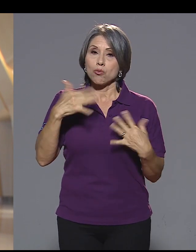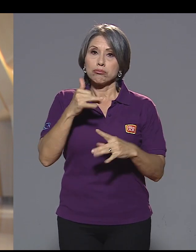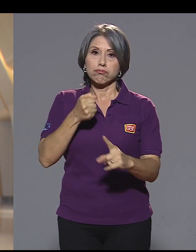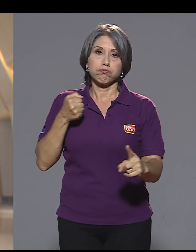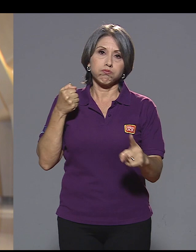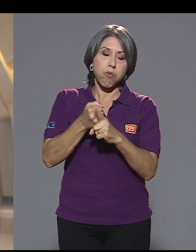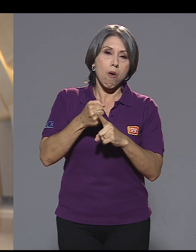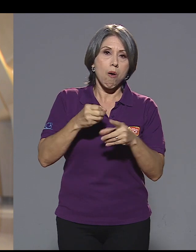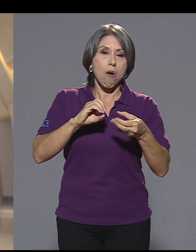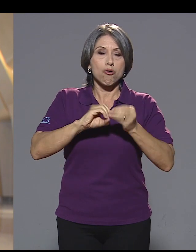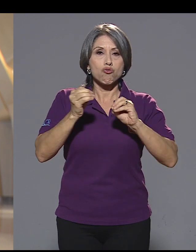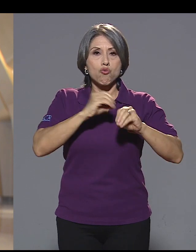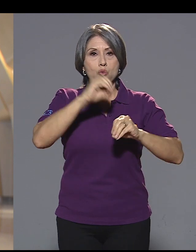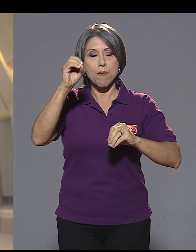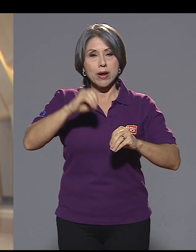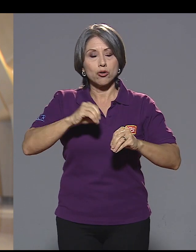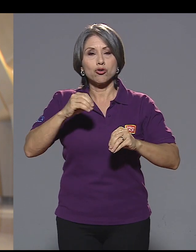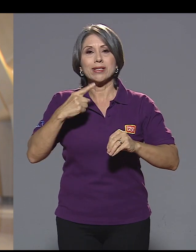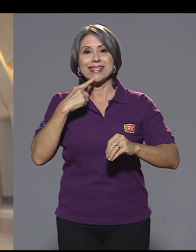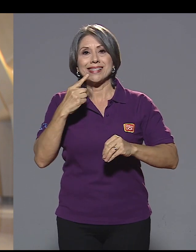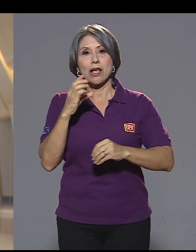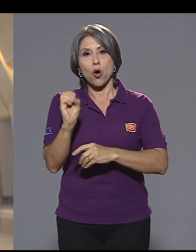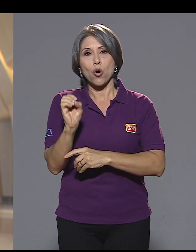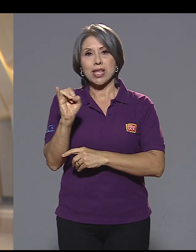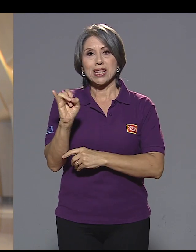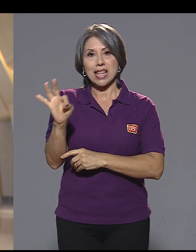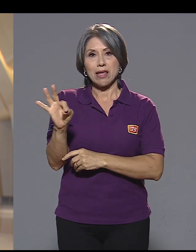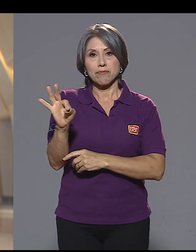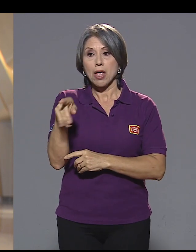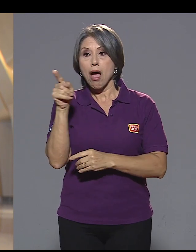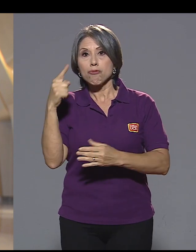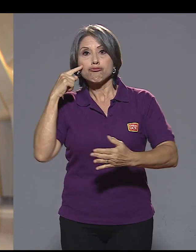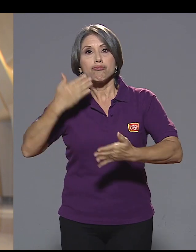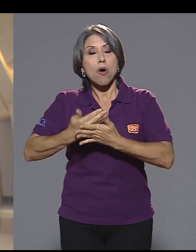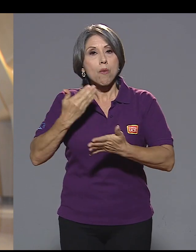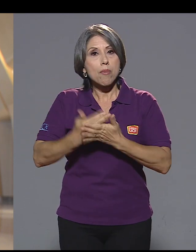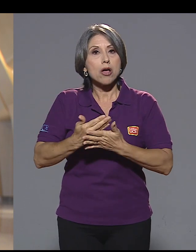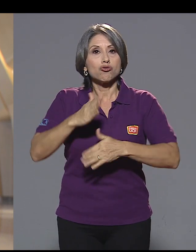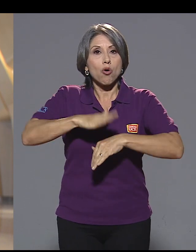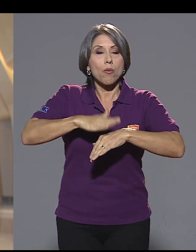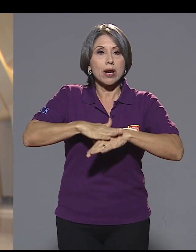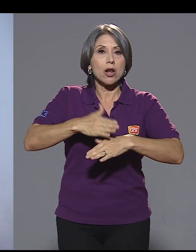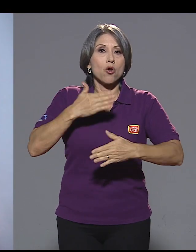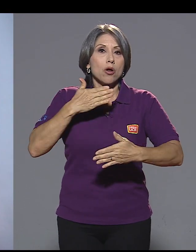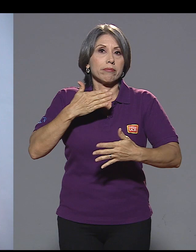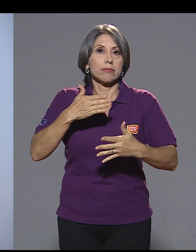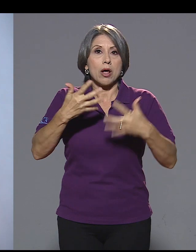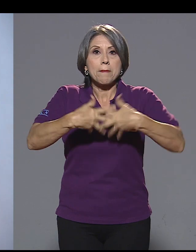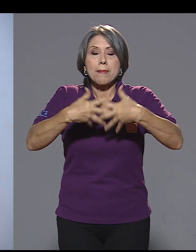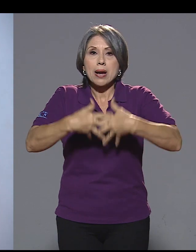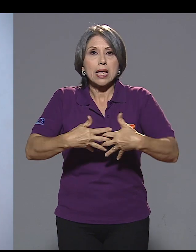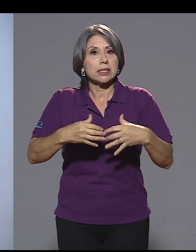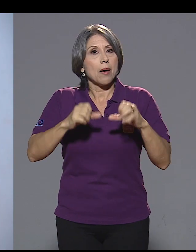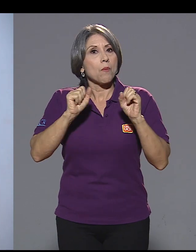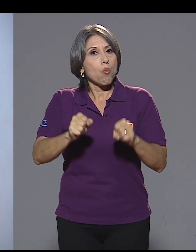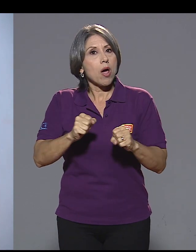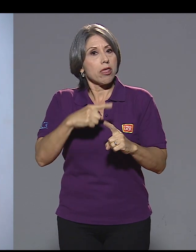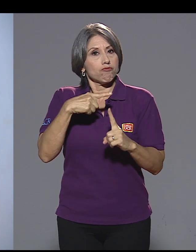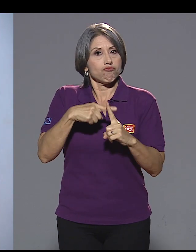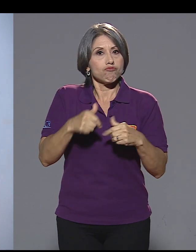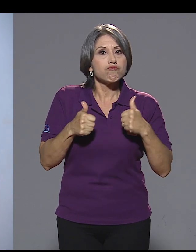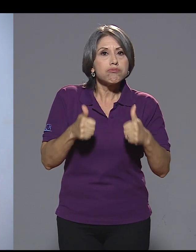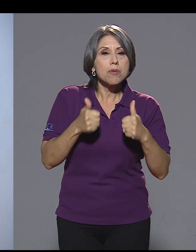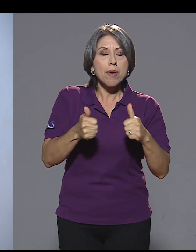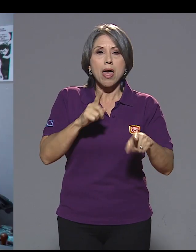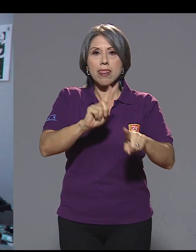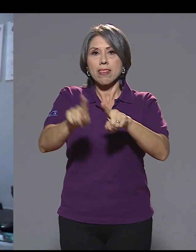impactante ver las cifras de la OIT y cómo expresan lo bueno que puede hacer para una empresa diversificar